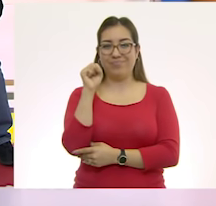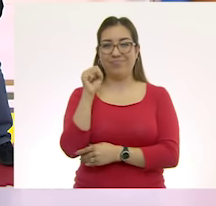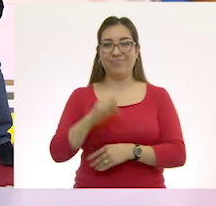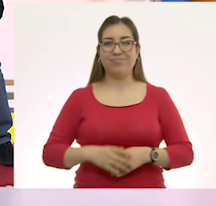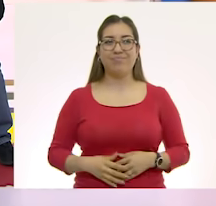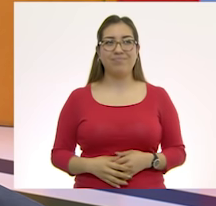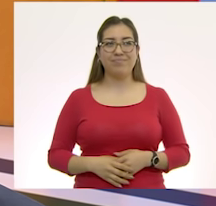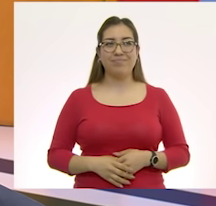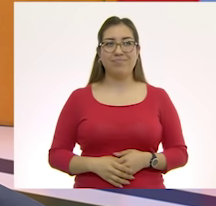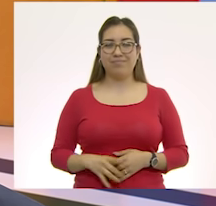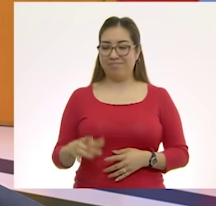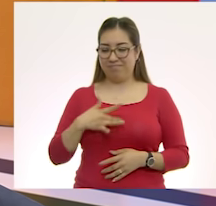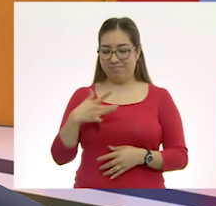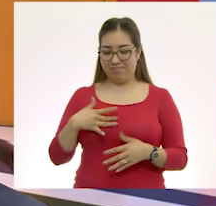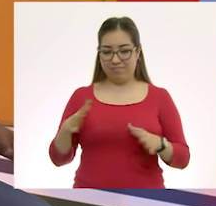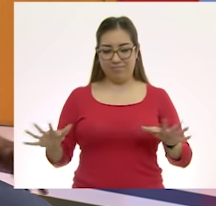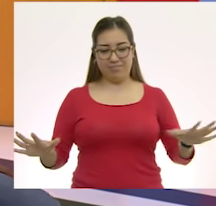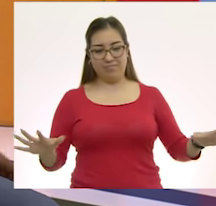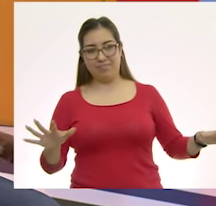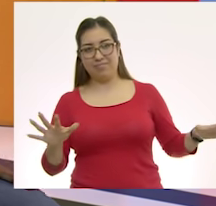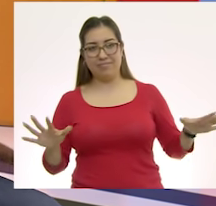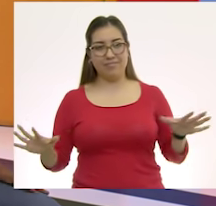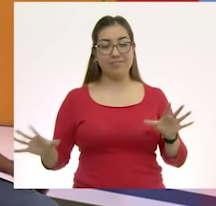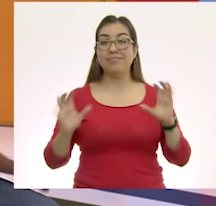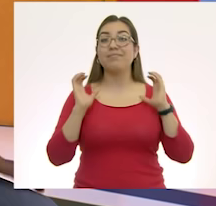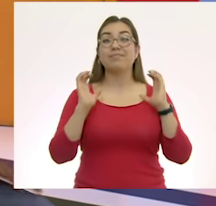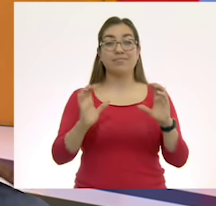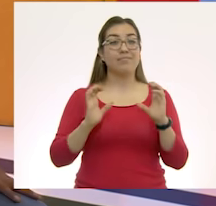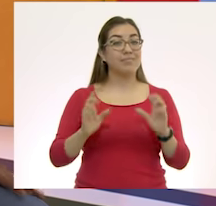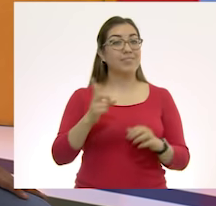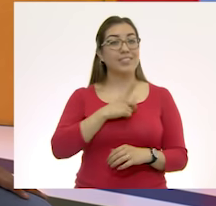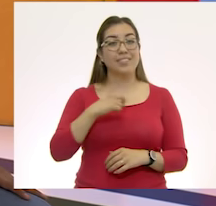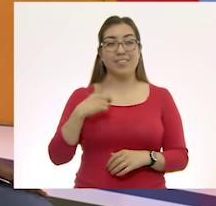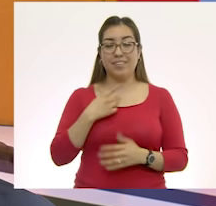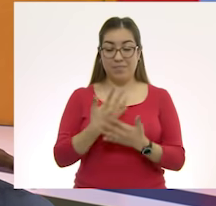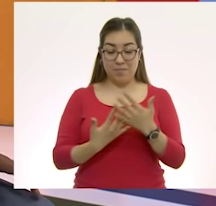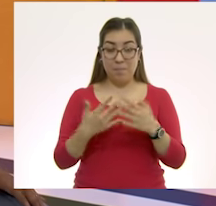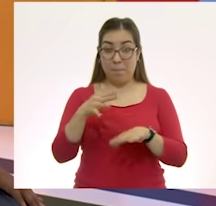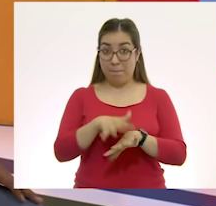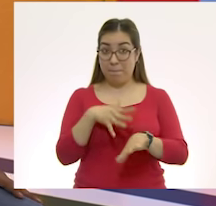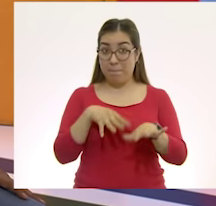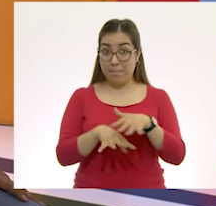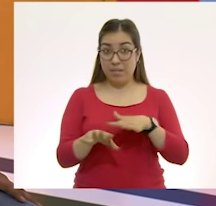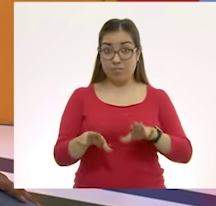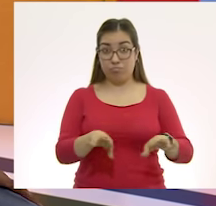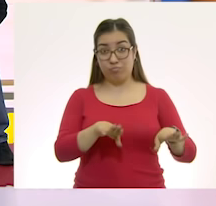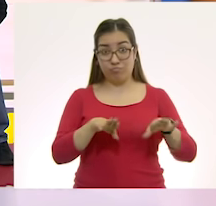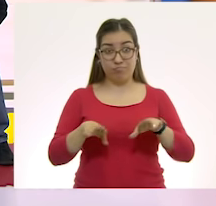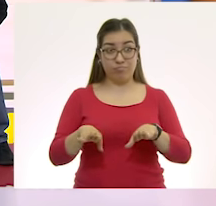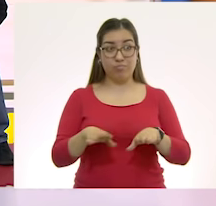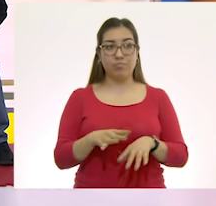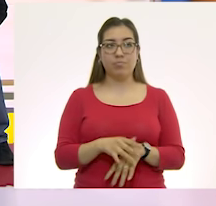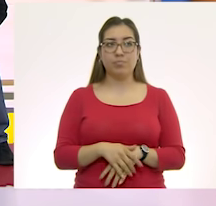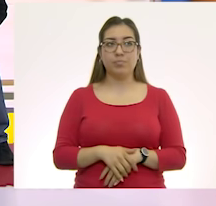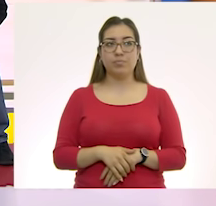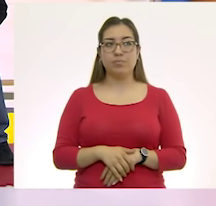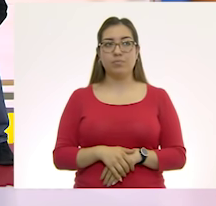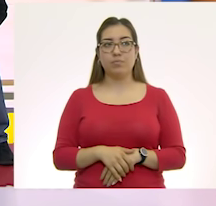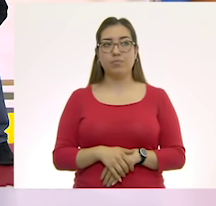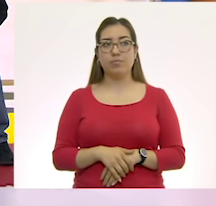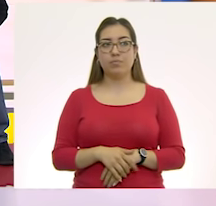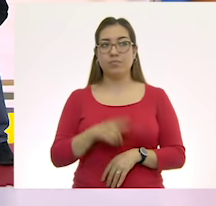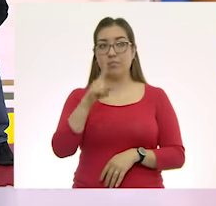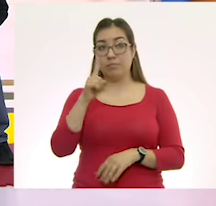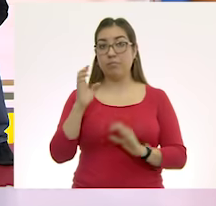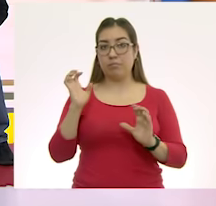1, 2, 3, 4. Me desbalancé un poco. Pero, sí, tengan mucho cuidado con sus piecitos, ¿eh? Recuerden, ¿cómo le hiciste? Así, pero al